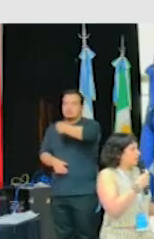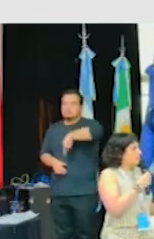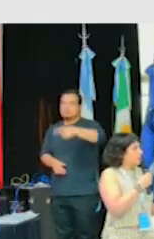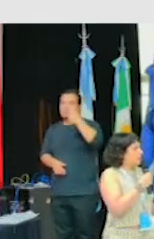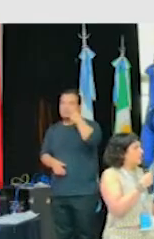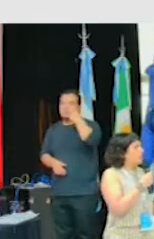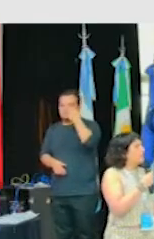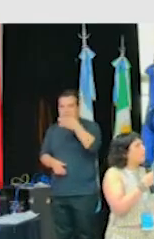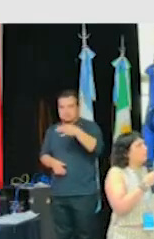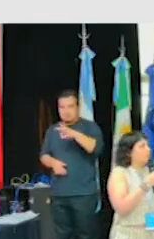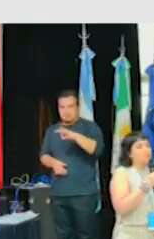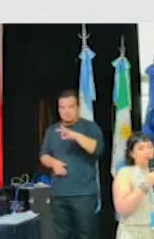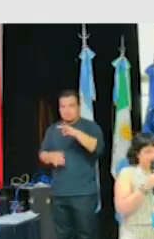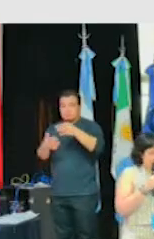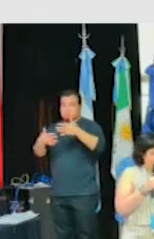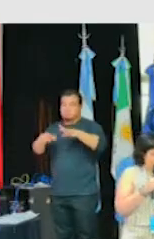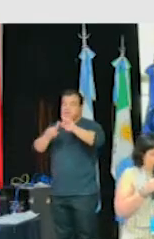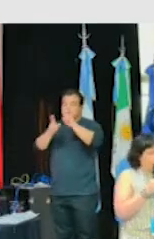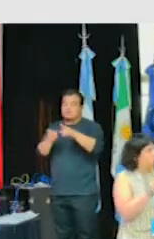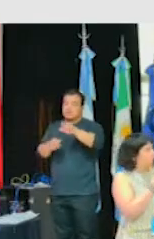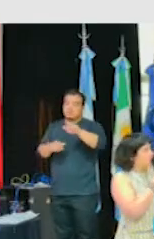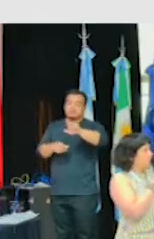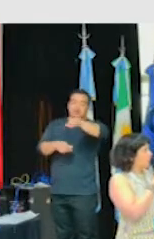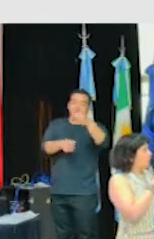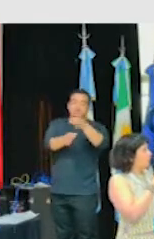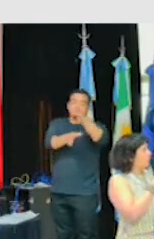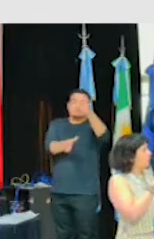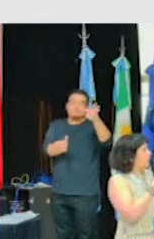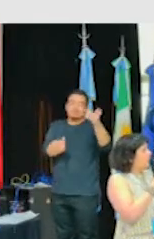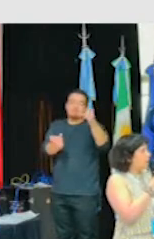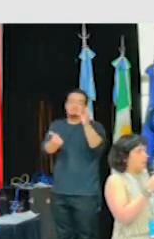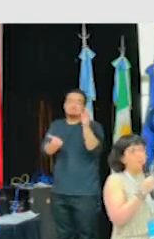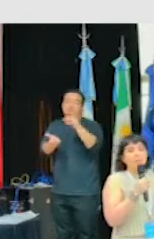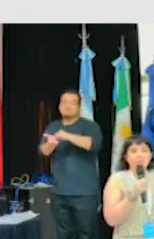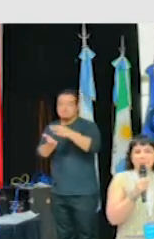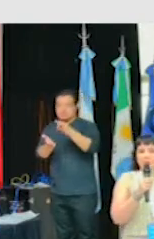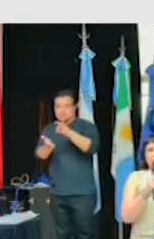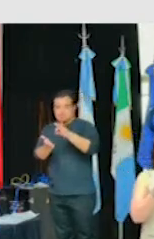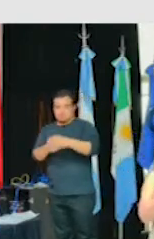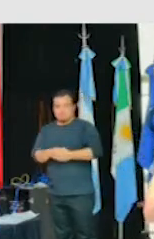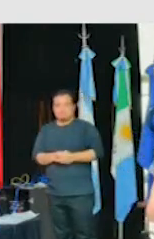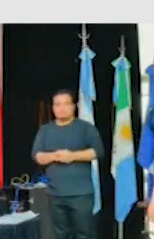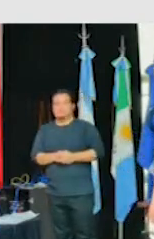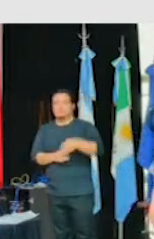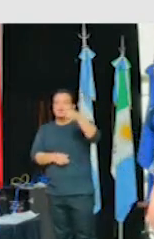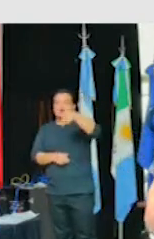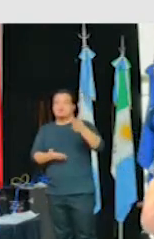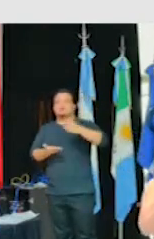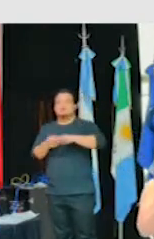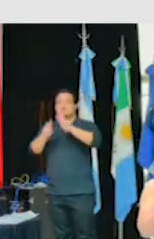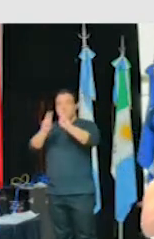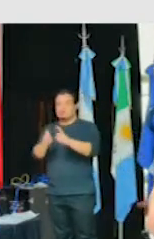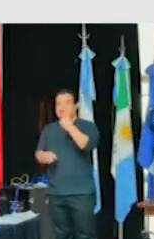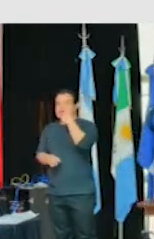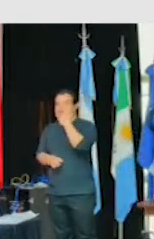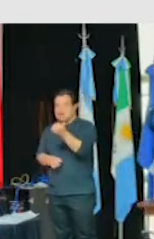necesite un generalista, un clínico, en definitiva, un buen médico. Ahora, vamos a ir a la inteligencia artificial.